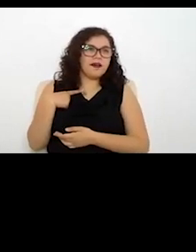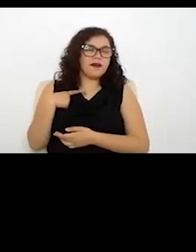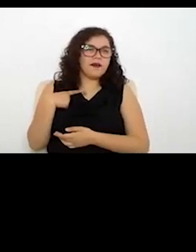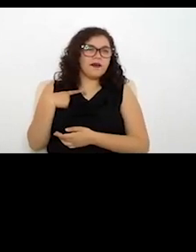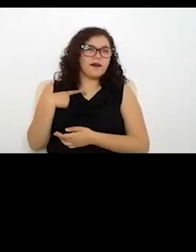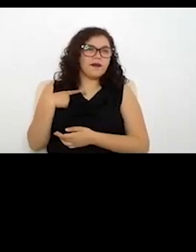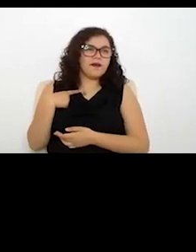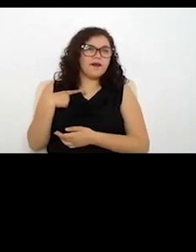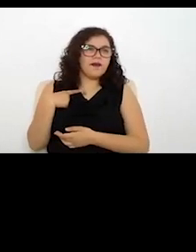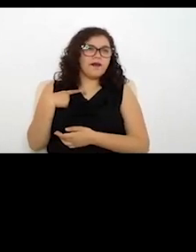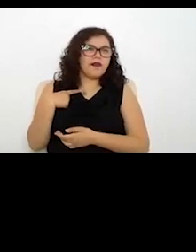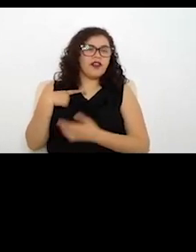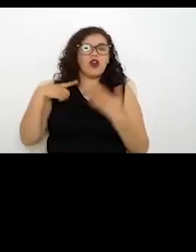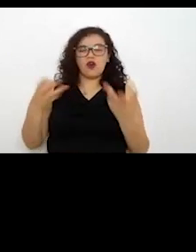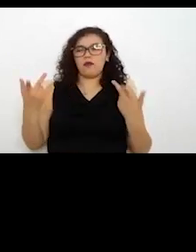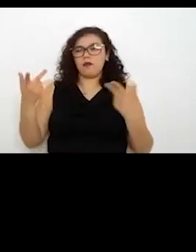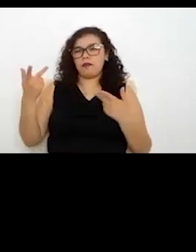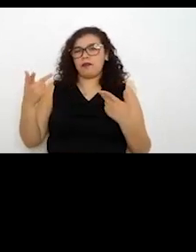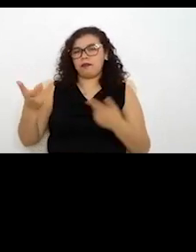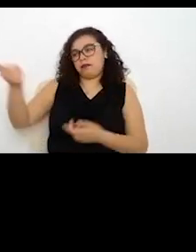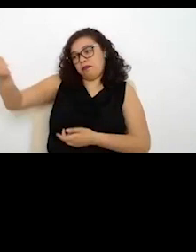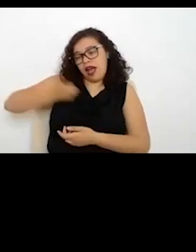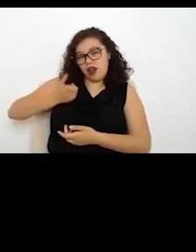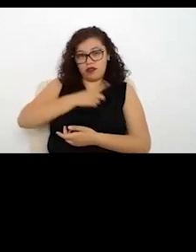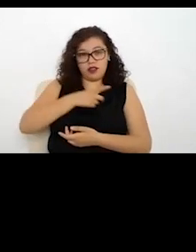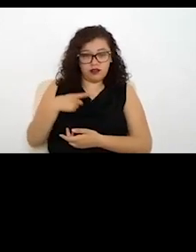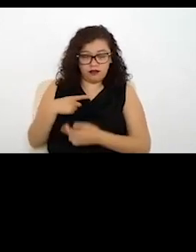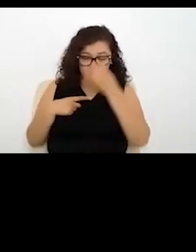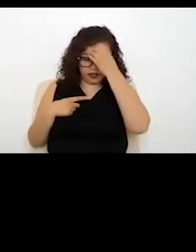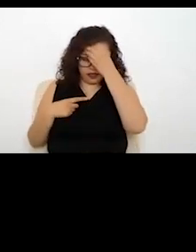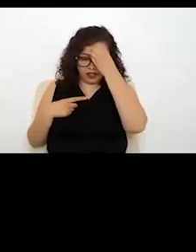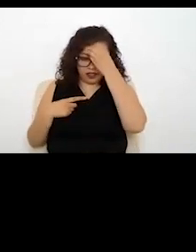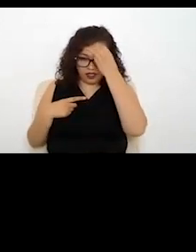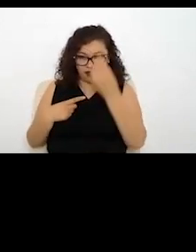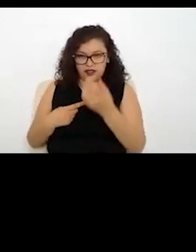tener un salario, tiene que tener una remuneración económica que se tiene que dar en efectivo.